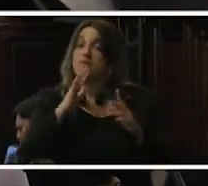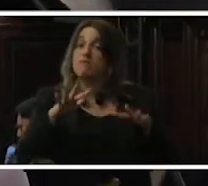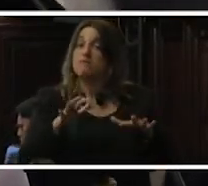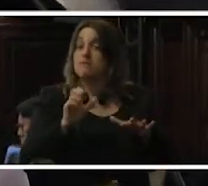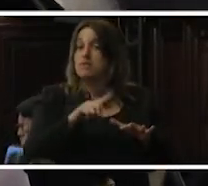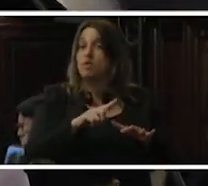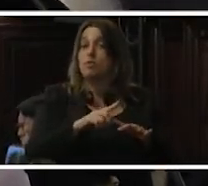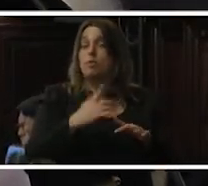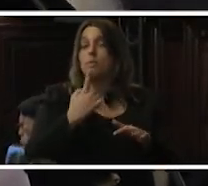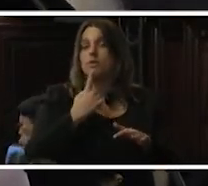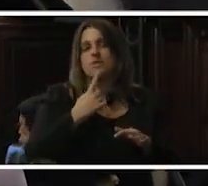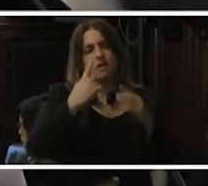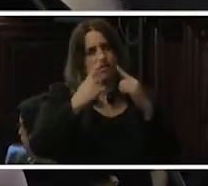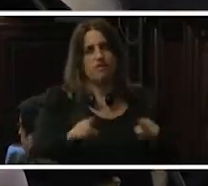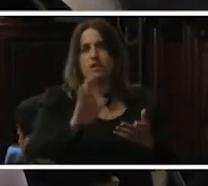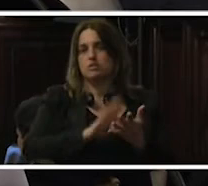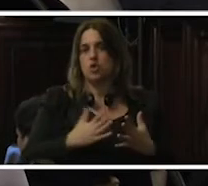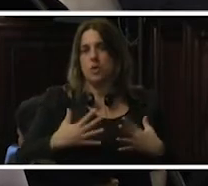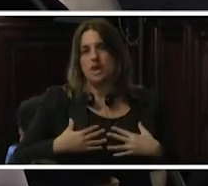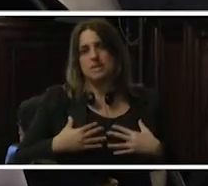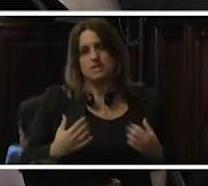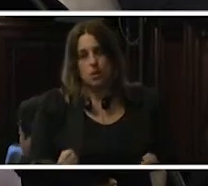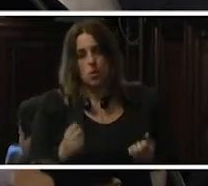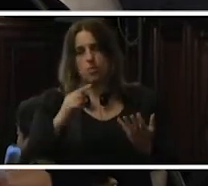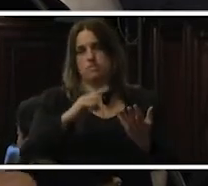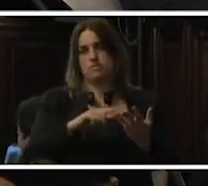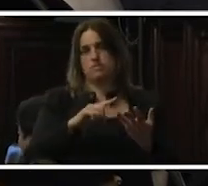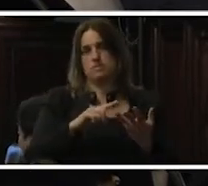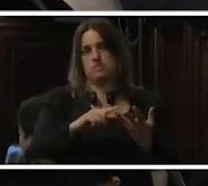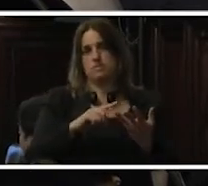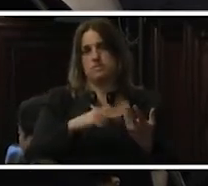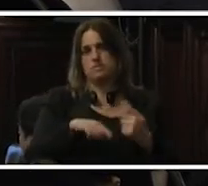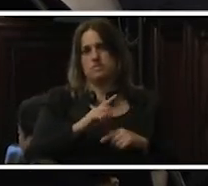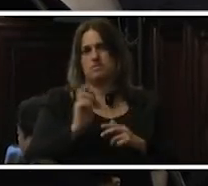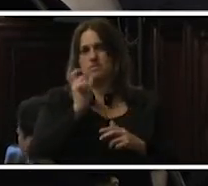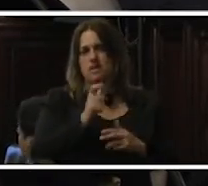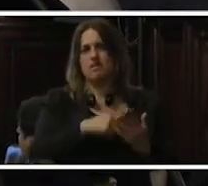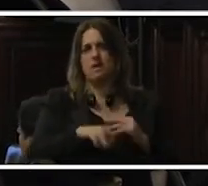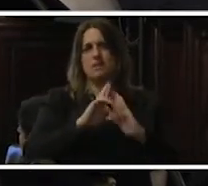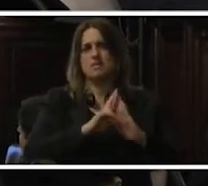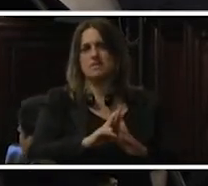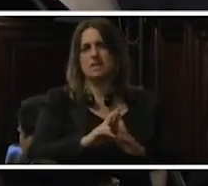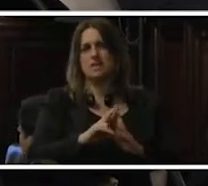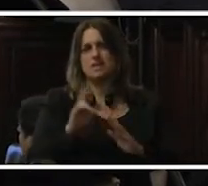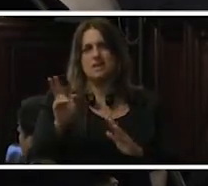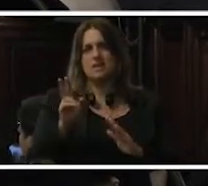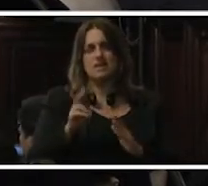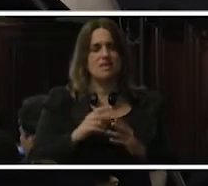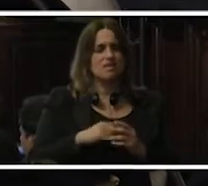políticas diferenciadas de salud para los ayoreo totoyoso en contacto inicial. Doy la palabra a la representante de Venezuela.